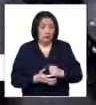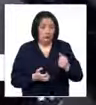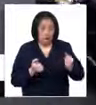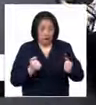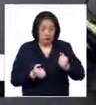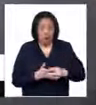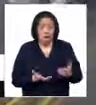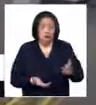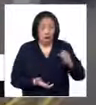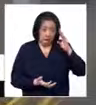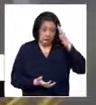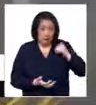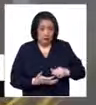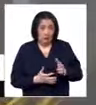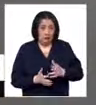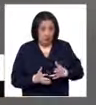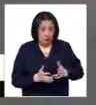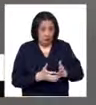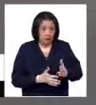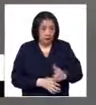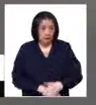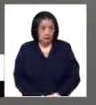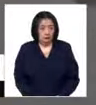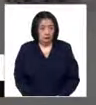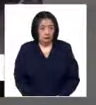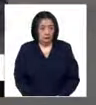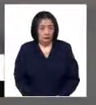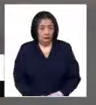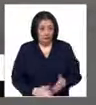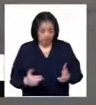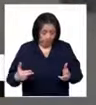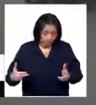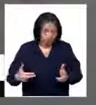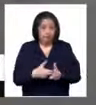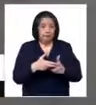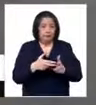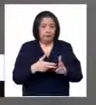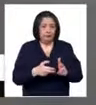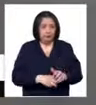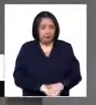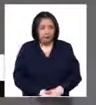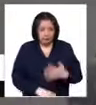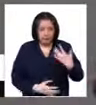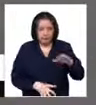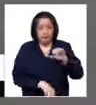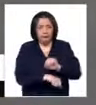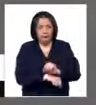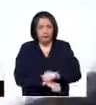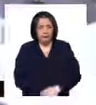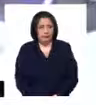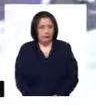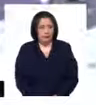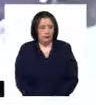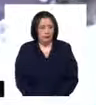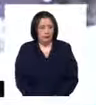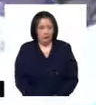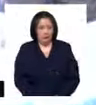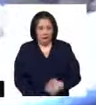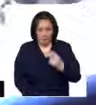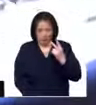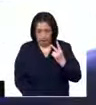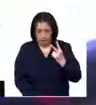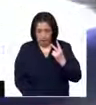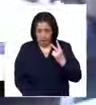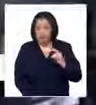camioneta de Serenazgo interceptó a los motorizados, quienes se chocaron contra el vehículo y fueron detenidos. Son dos delincuentes